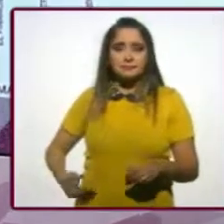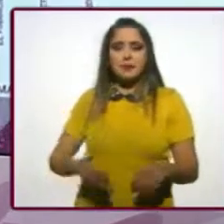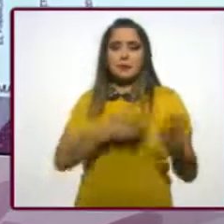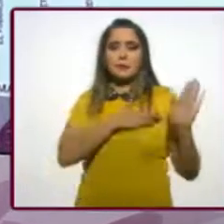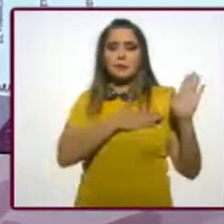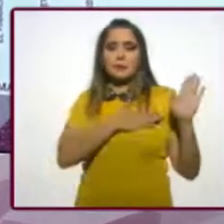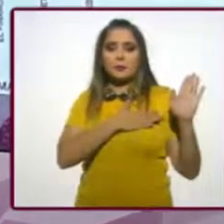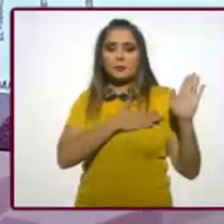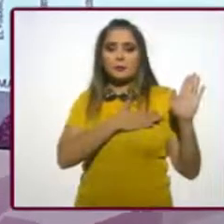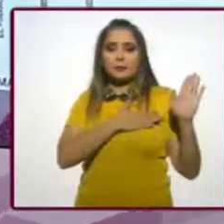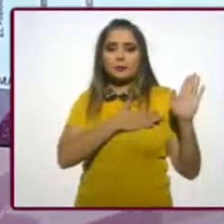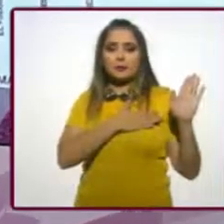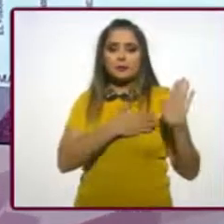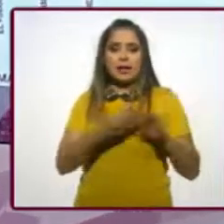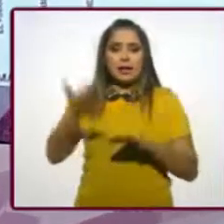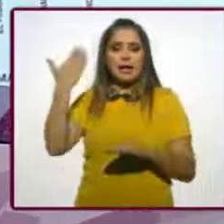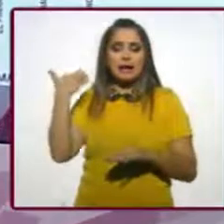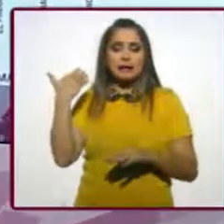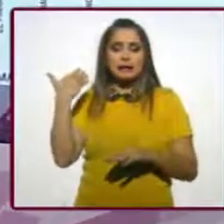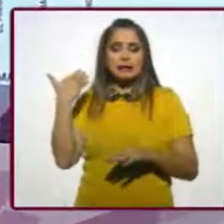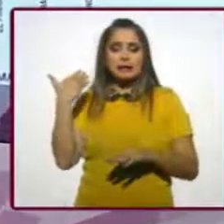prometió cola